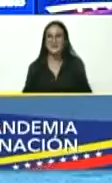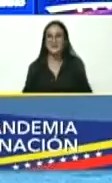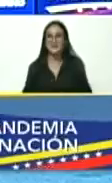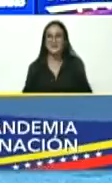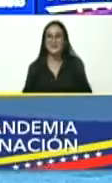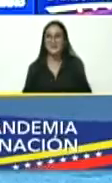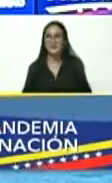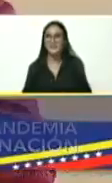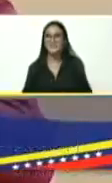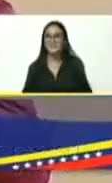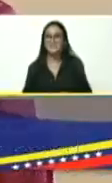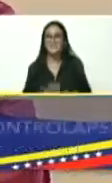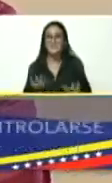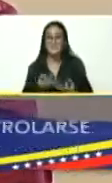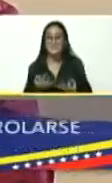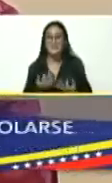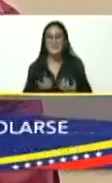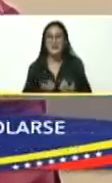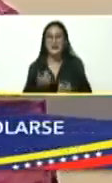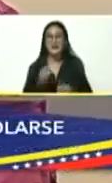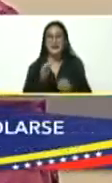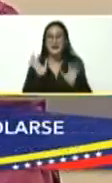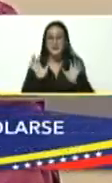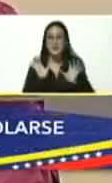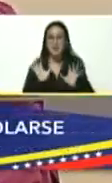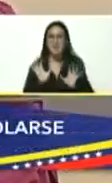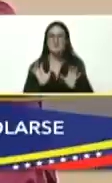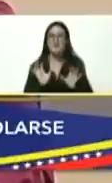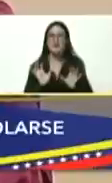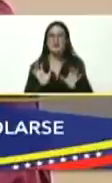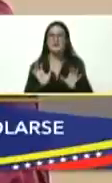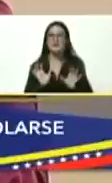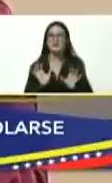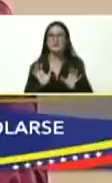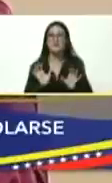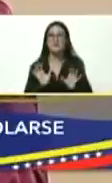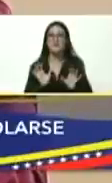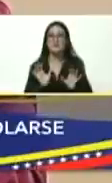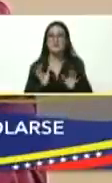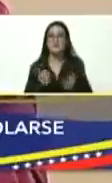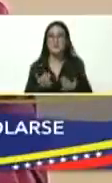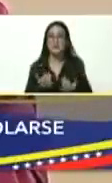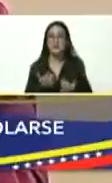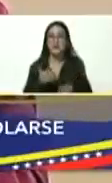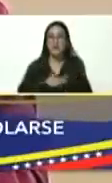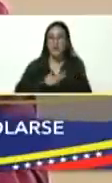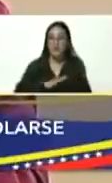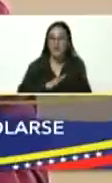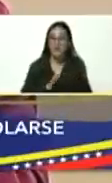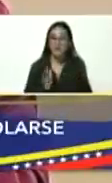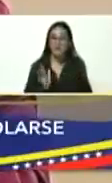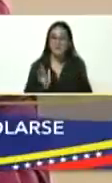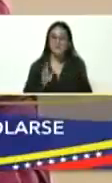bueno lo cierto que más allá del chiste de la broma del comentario relajado